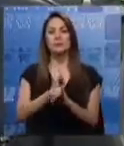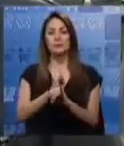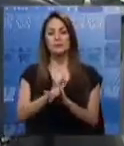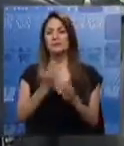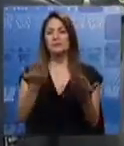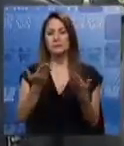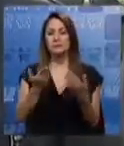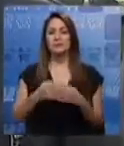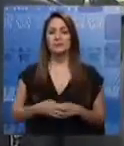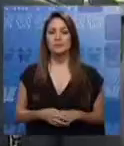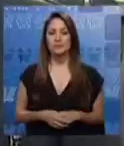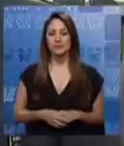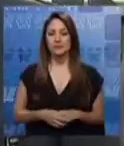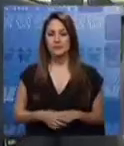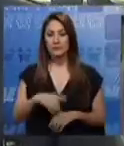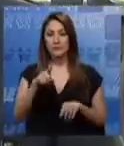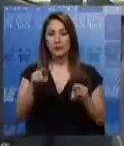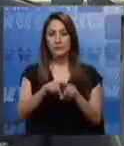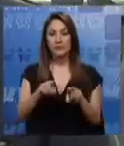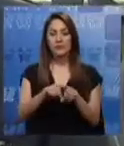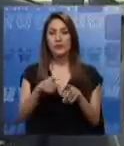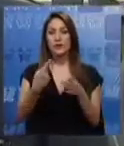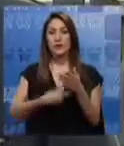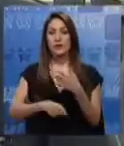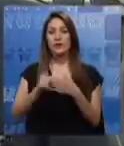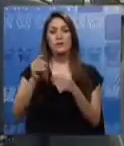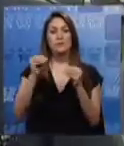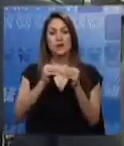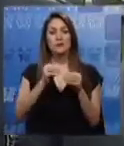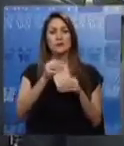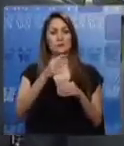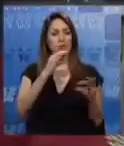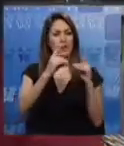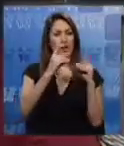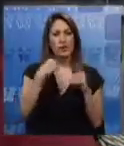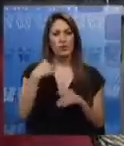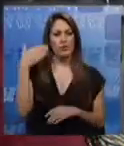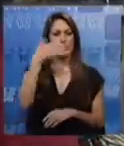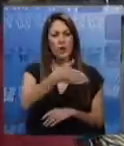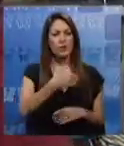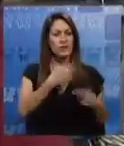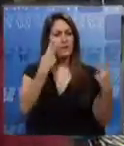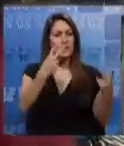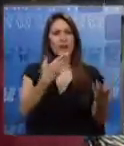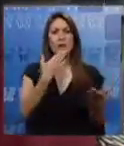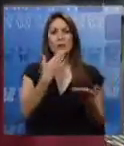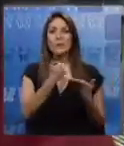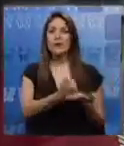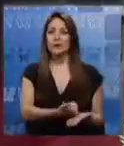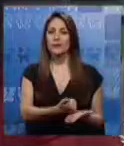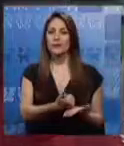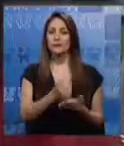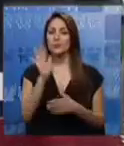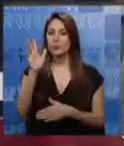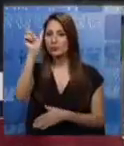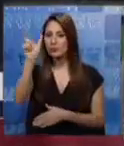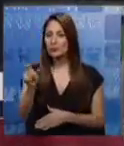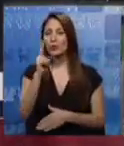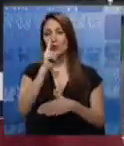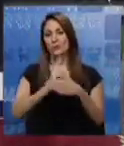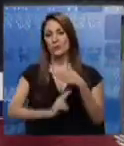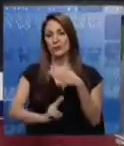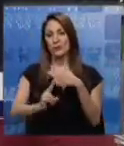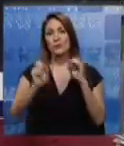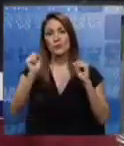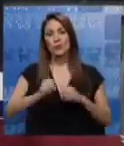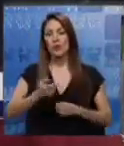lidera bajando hasta los mismos rincones afectados y dialoga con su pueblo. Al darnos este ejemplo de humildad y de poder